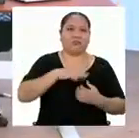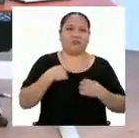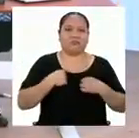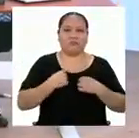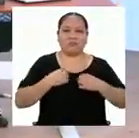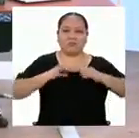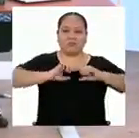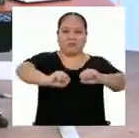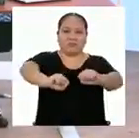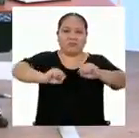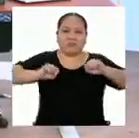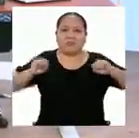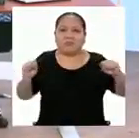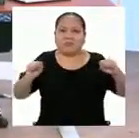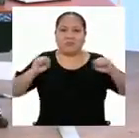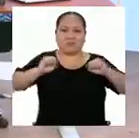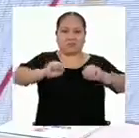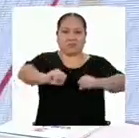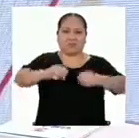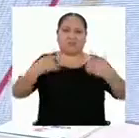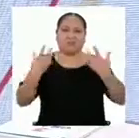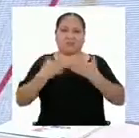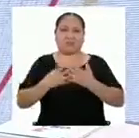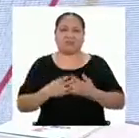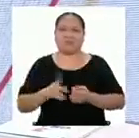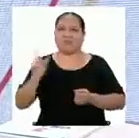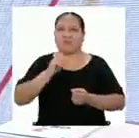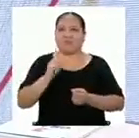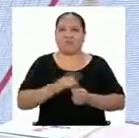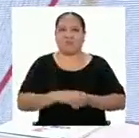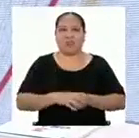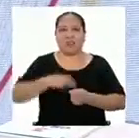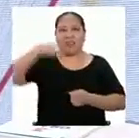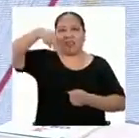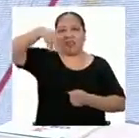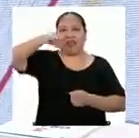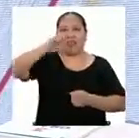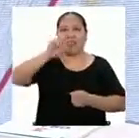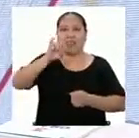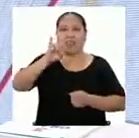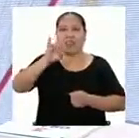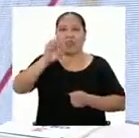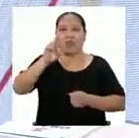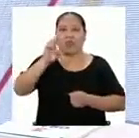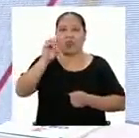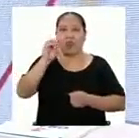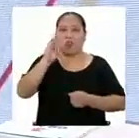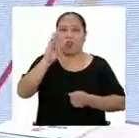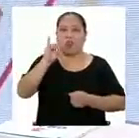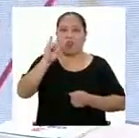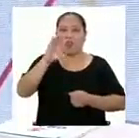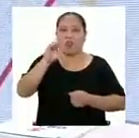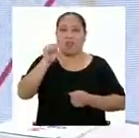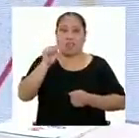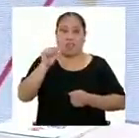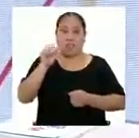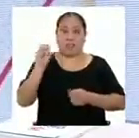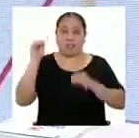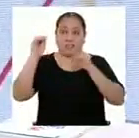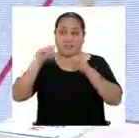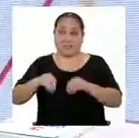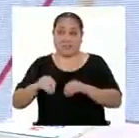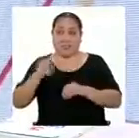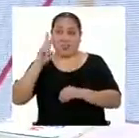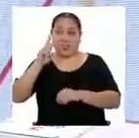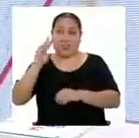como la flexibilidad, coordinación. Más bien, la neuróbica, término acuñado por dos médicos, los doctores